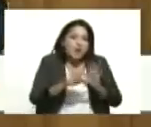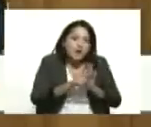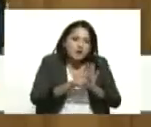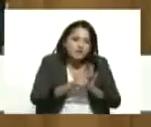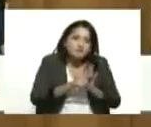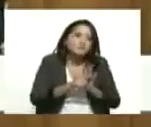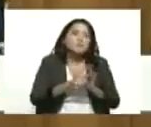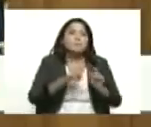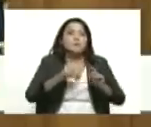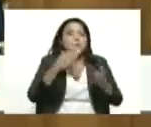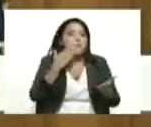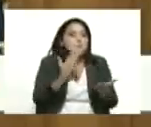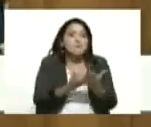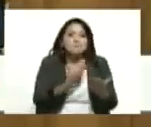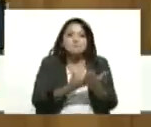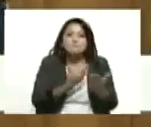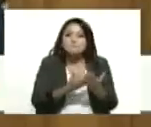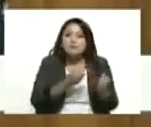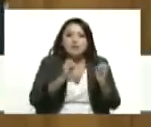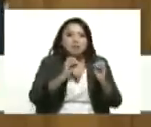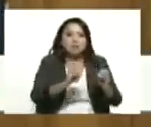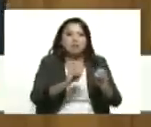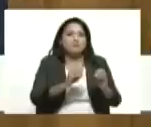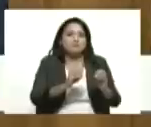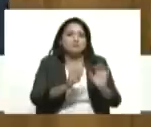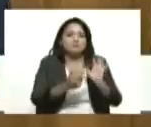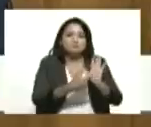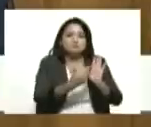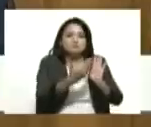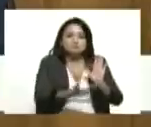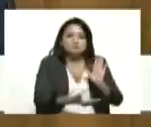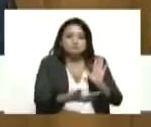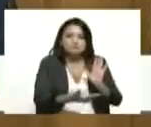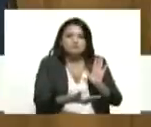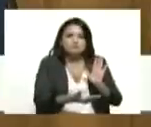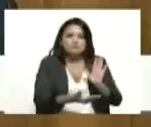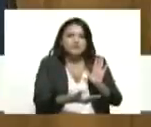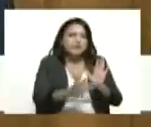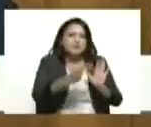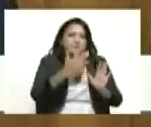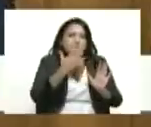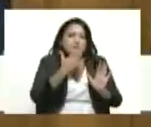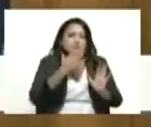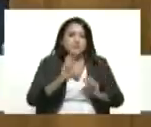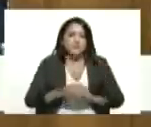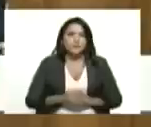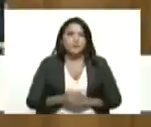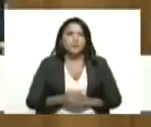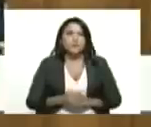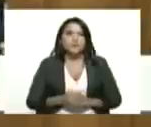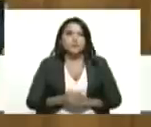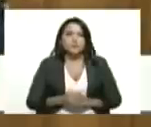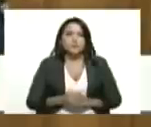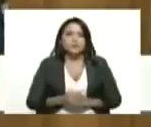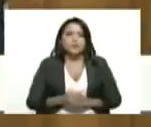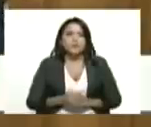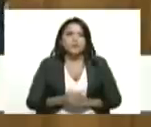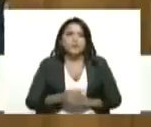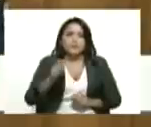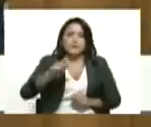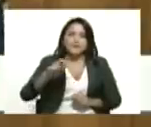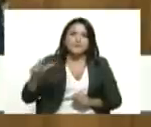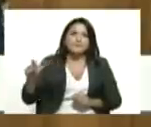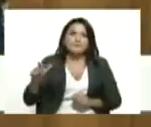que demuestren suficiente y fehacientemente el origen lícito de los mismos. Me refiero a unos señores que andan por ahí que les